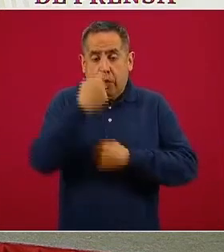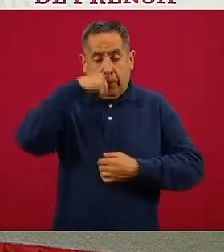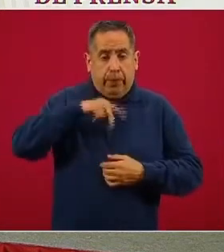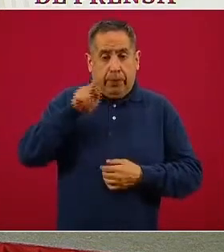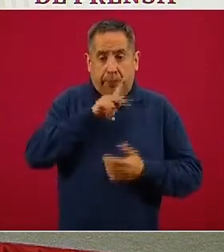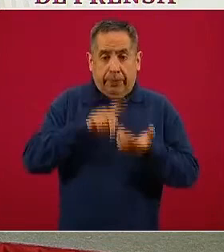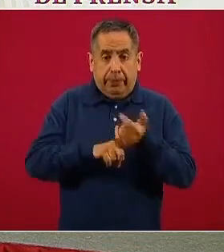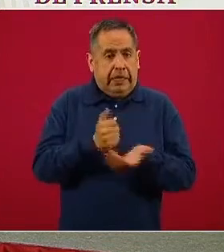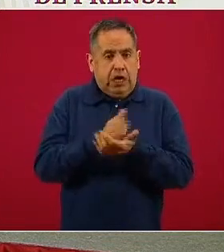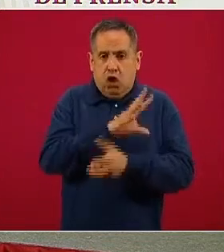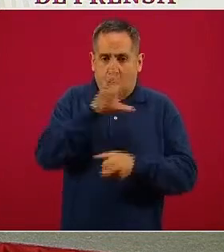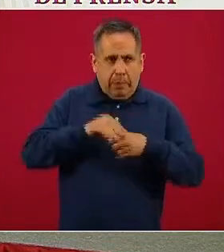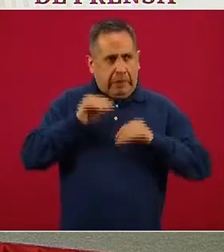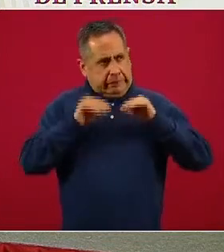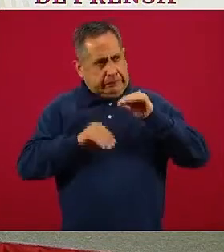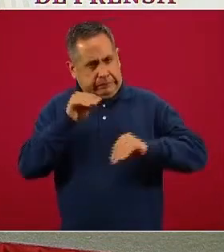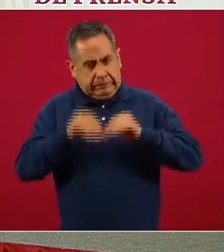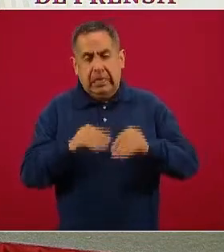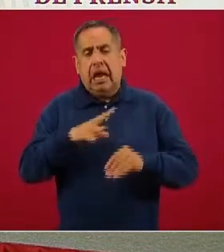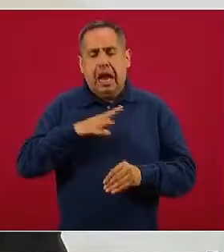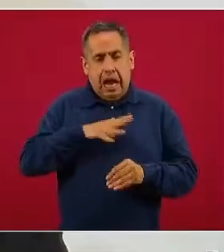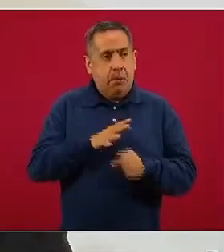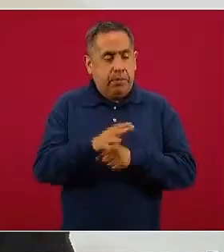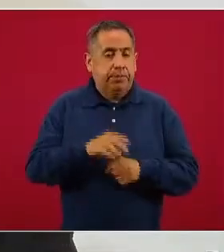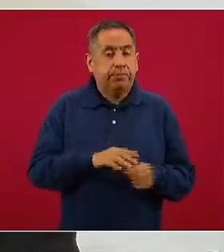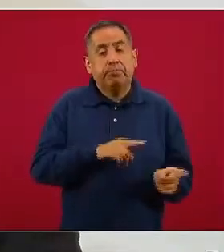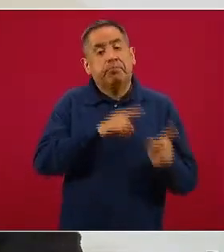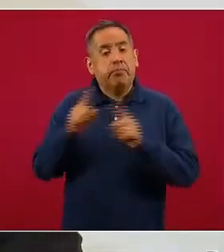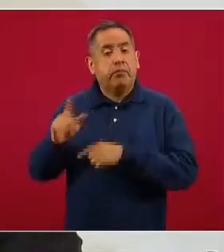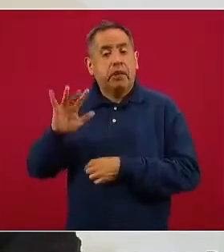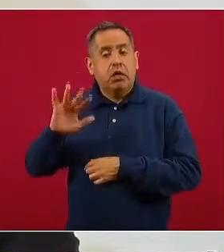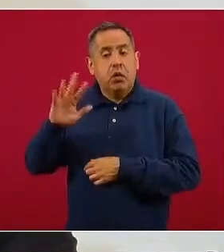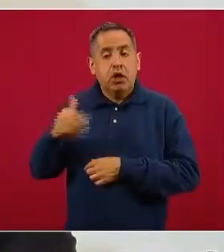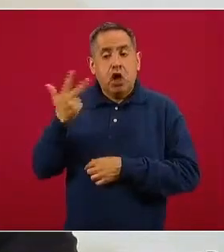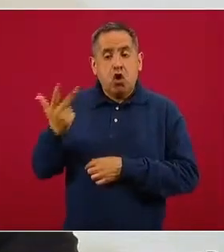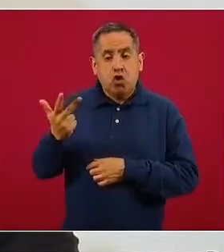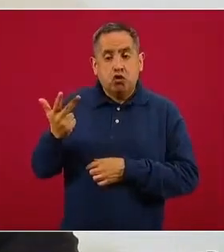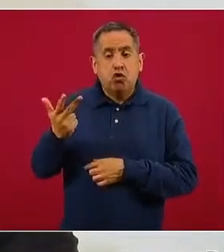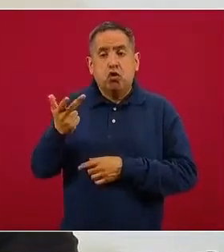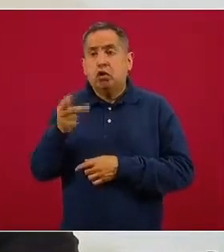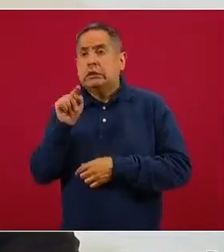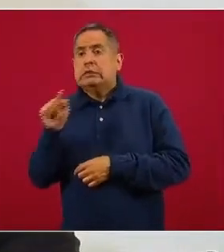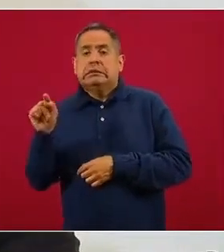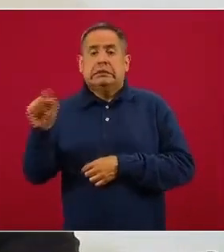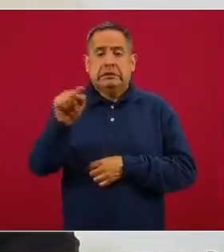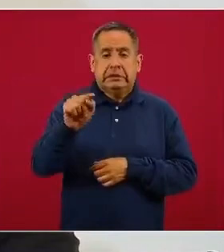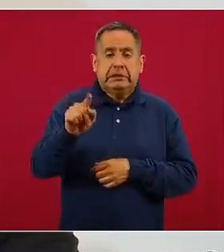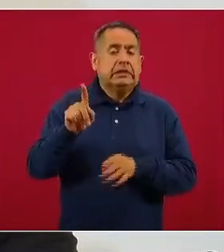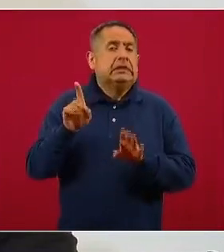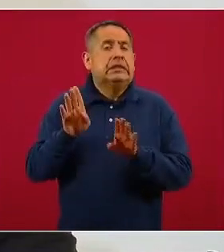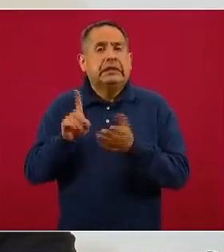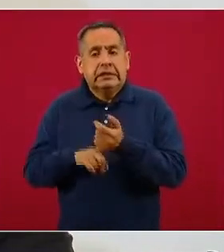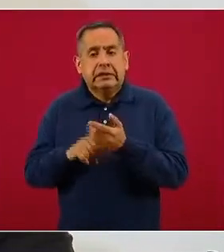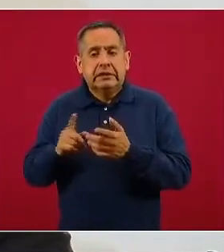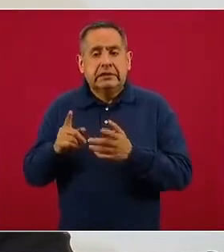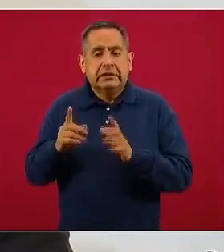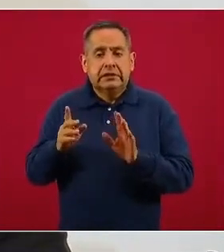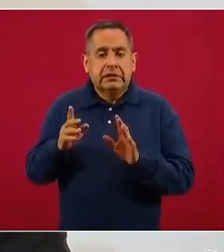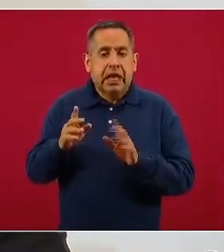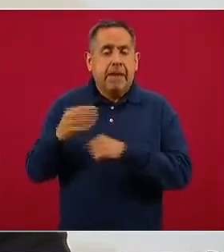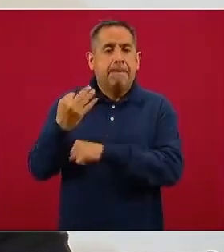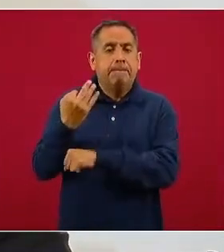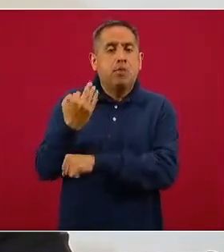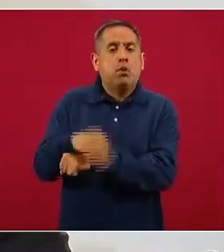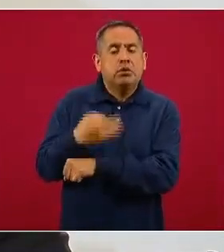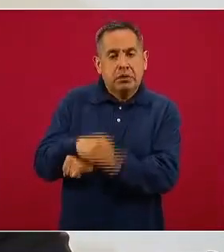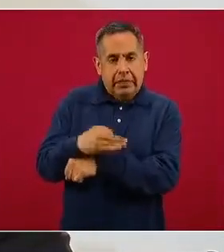equipo multidisciplinario que se requiere. Las otras 58 unidades son unidades que se establecieron en comunidades